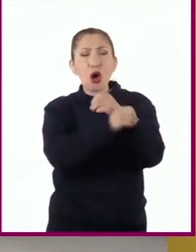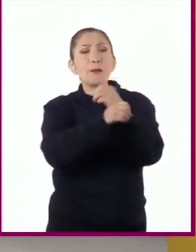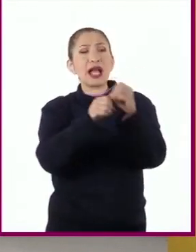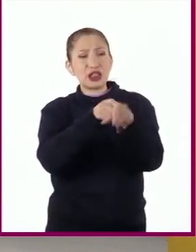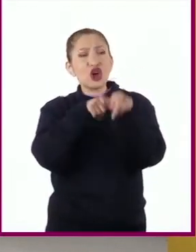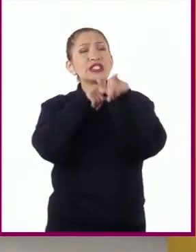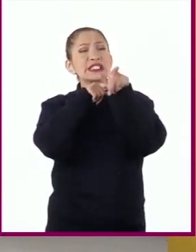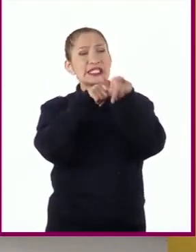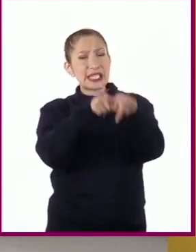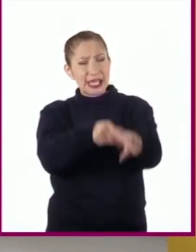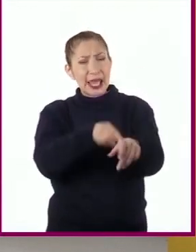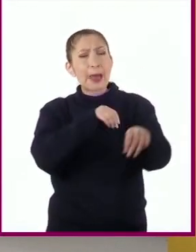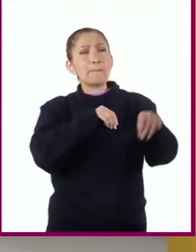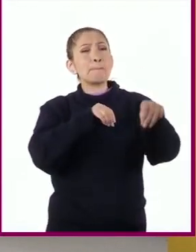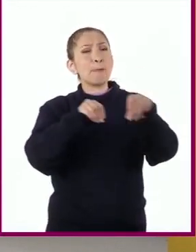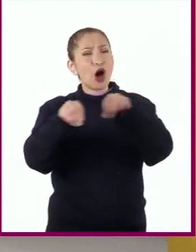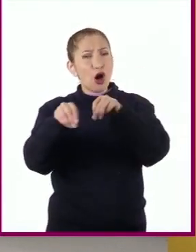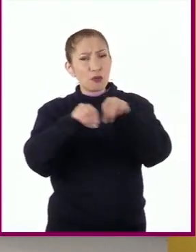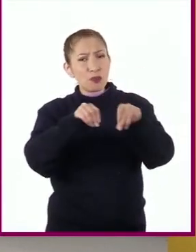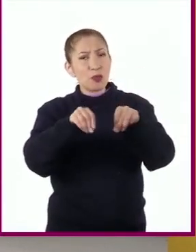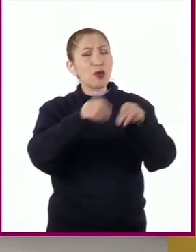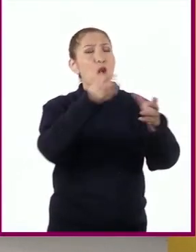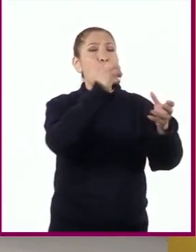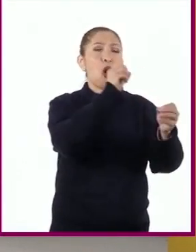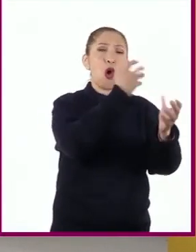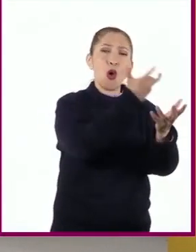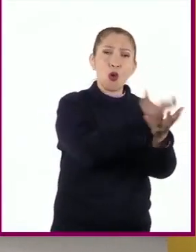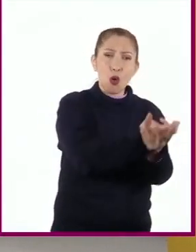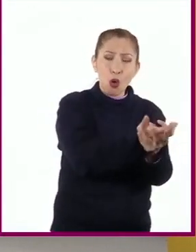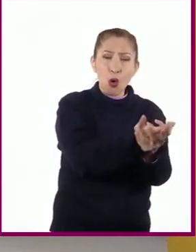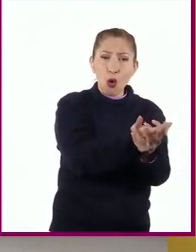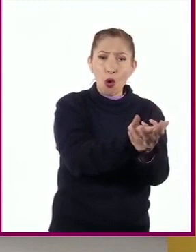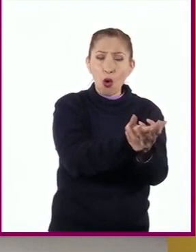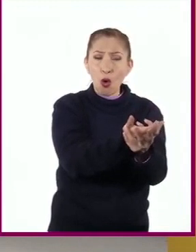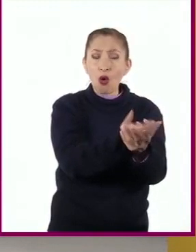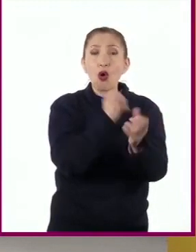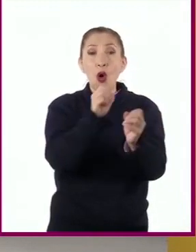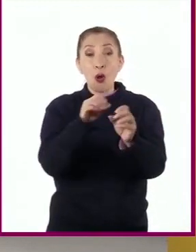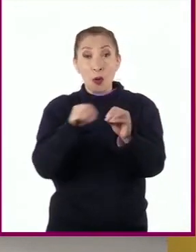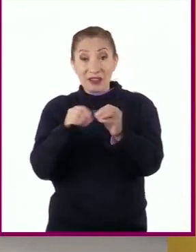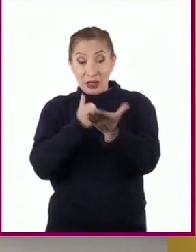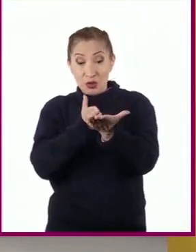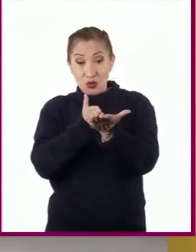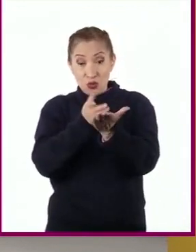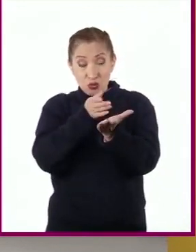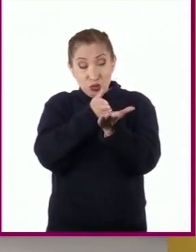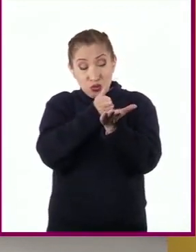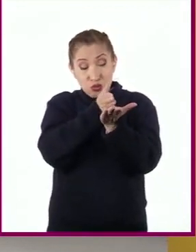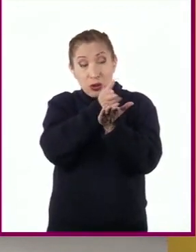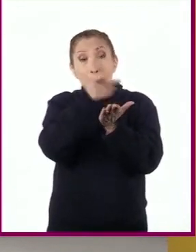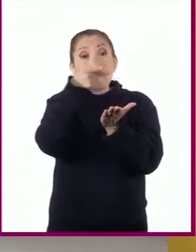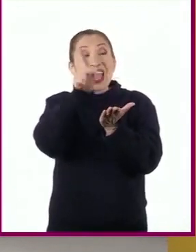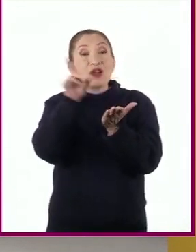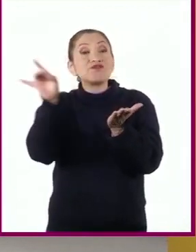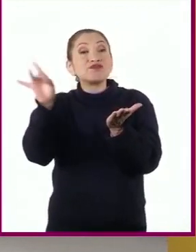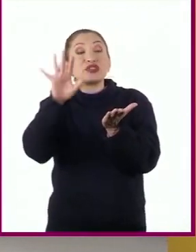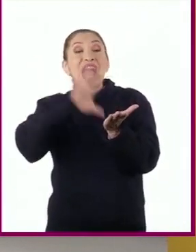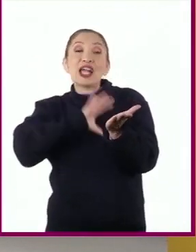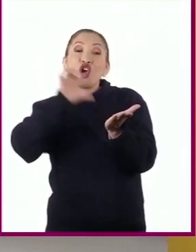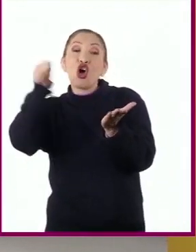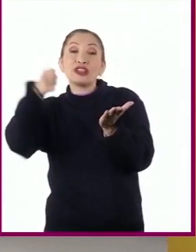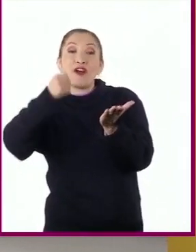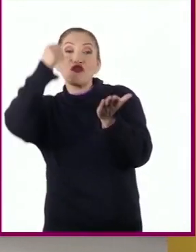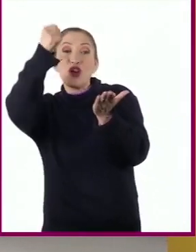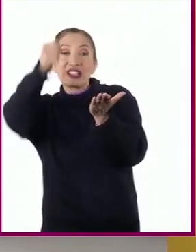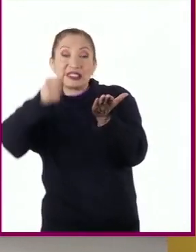se mantendrá en un estado de reposo o movimiento rectilíneo uniforme a menos que una fuerza externa